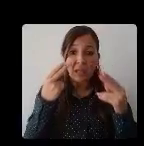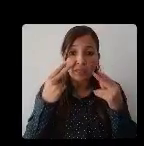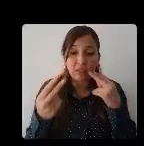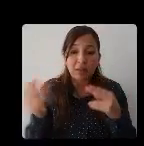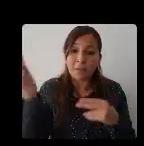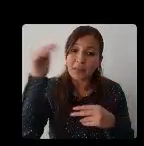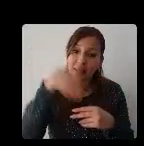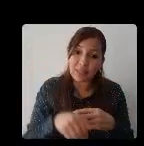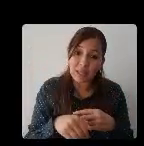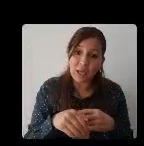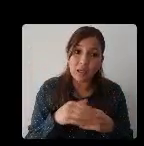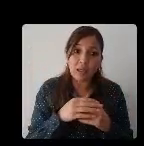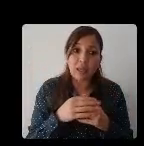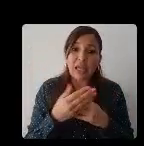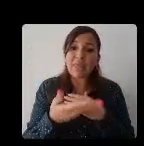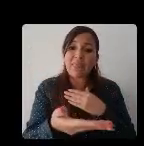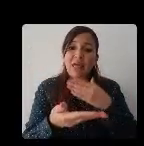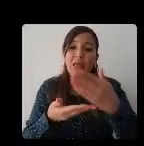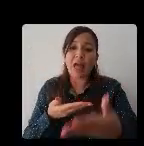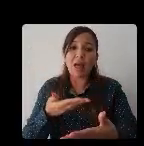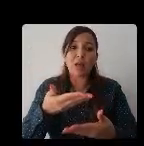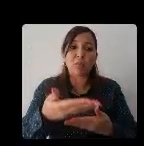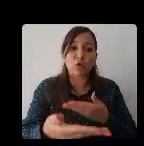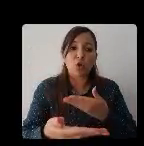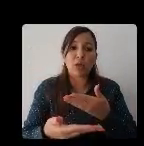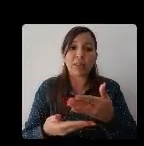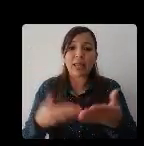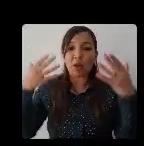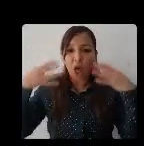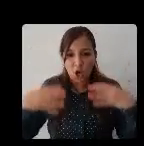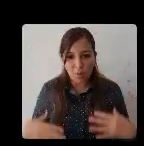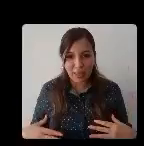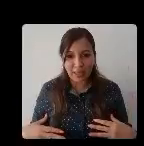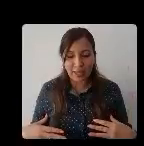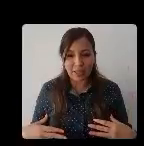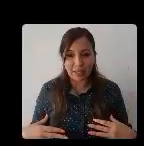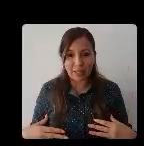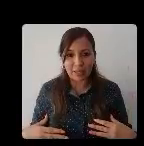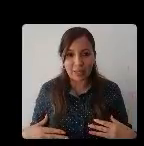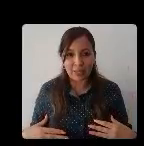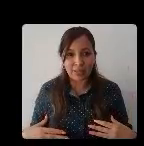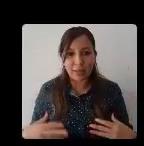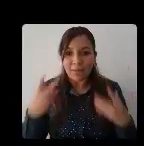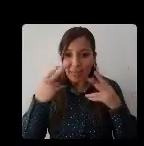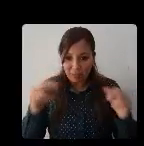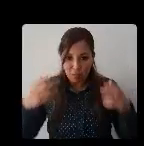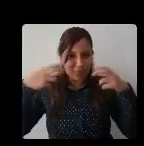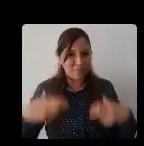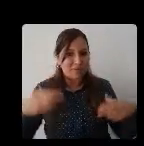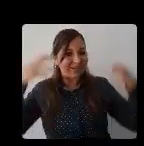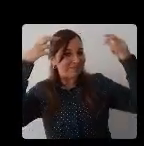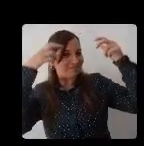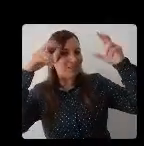el traje típico de nuestra zona para que puedan participar, ¿no? En una fiesta o de repente simplemente para tomarse una foto o